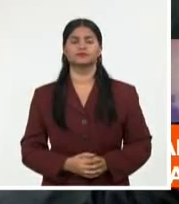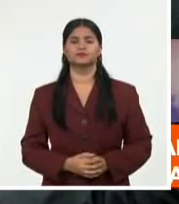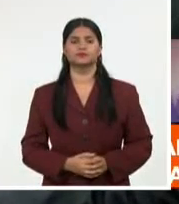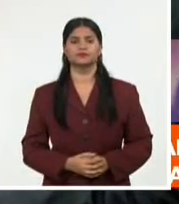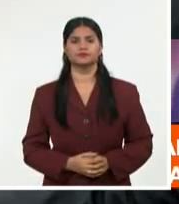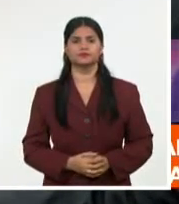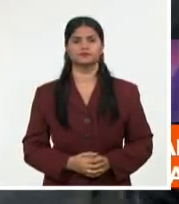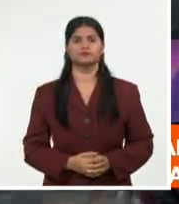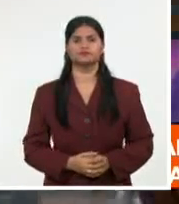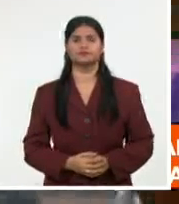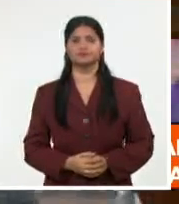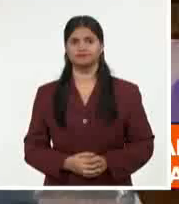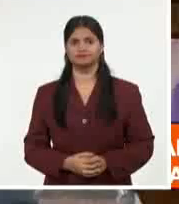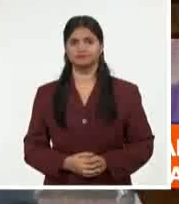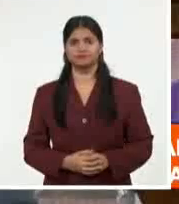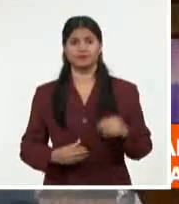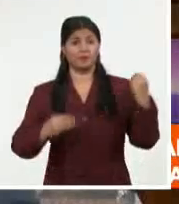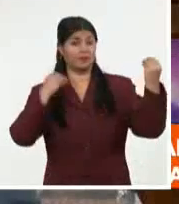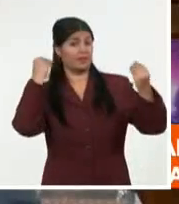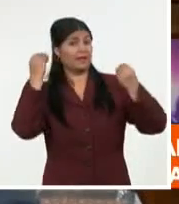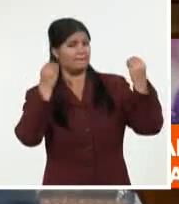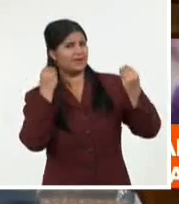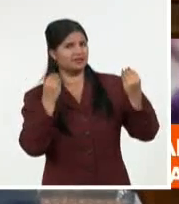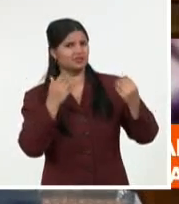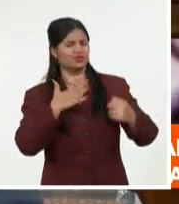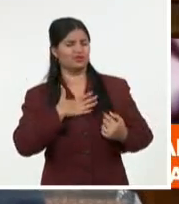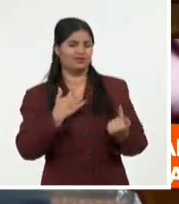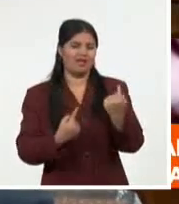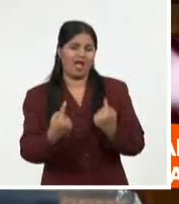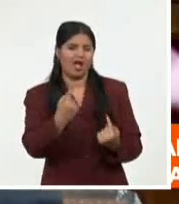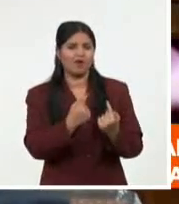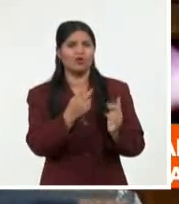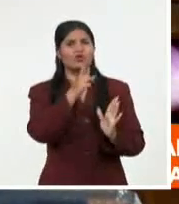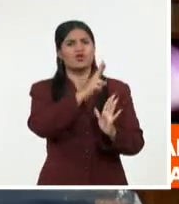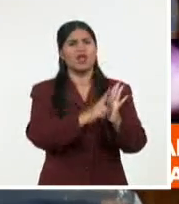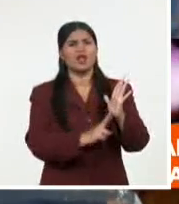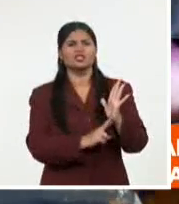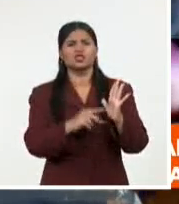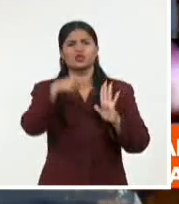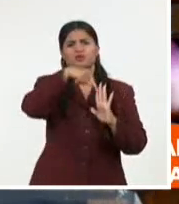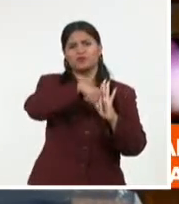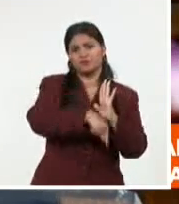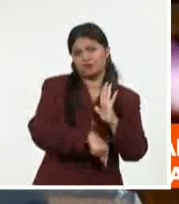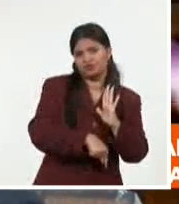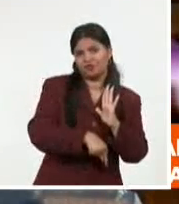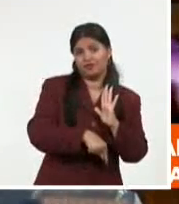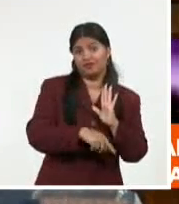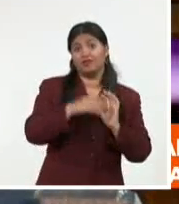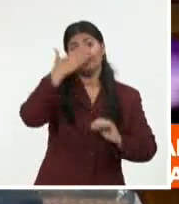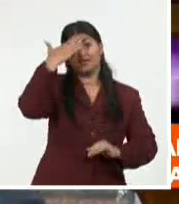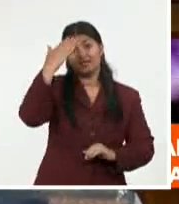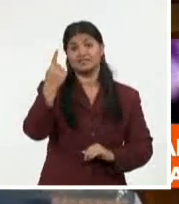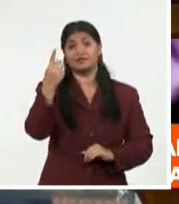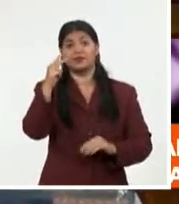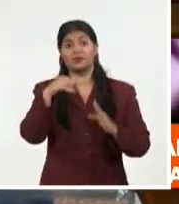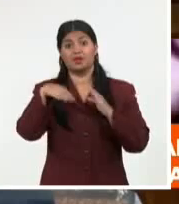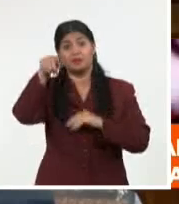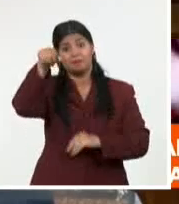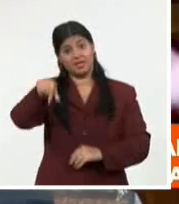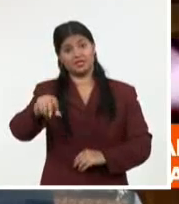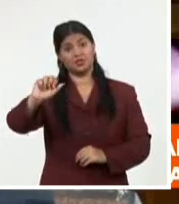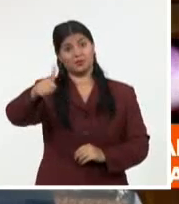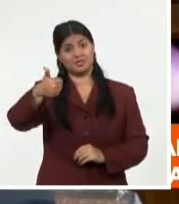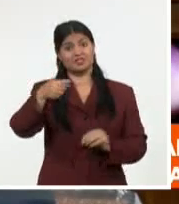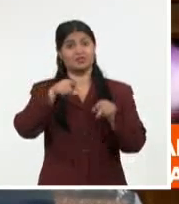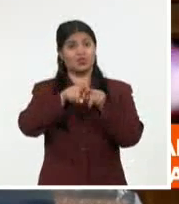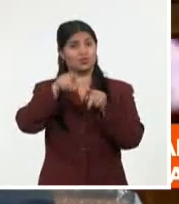Creo que estas son algunas de las razones más profundas por las cuales el primer ministro Ralph y su gobierno apoyaron la